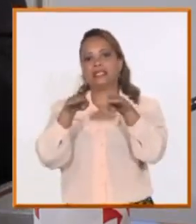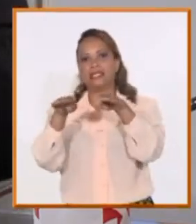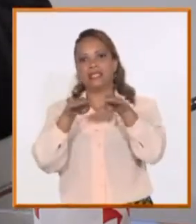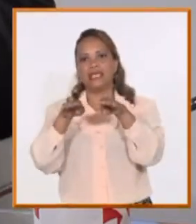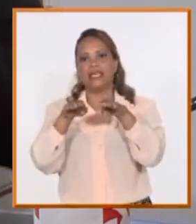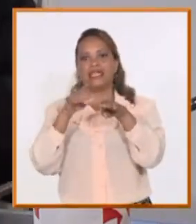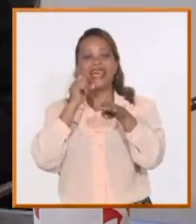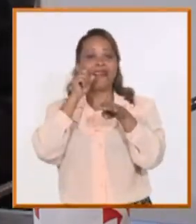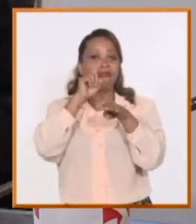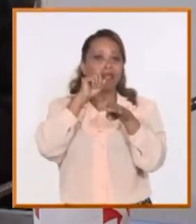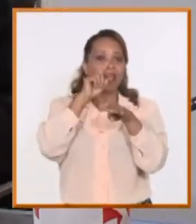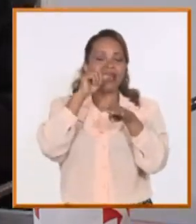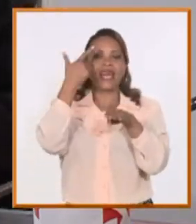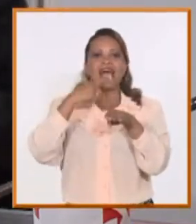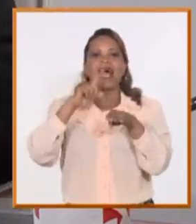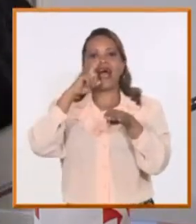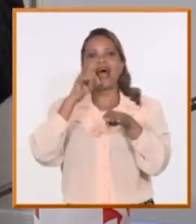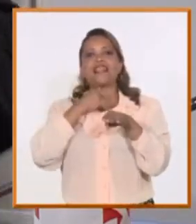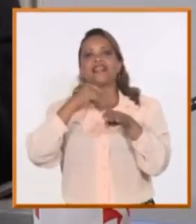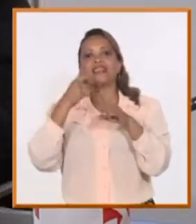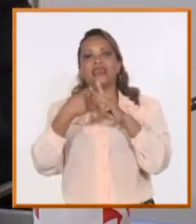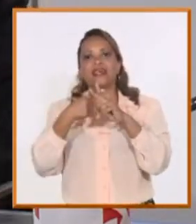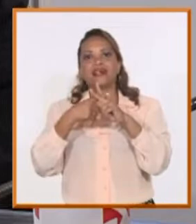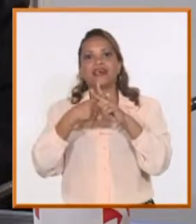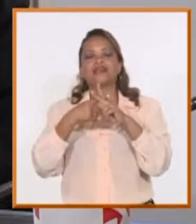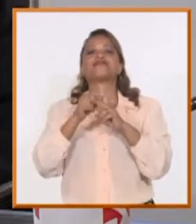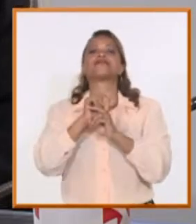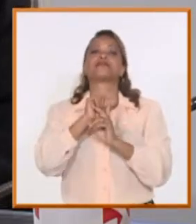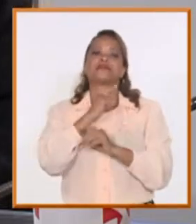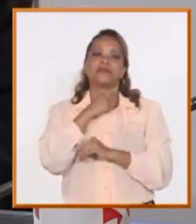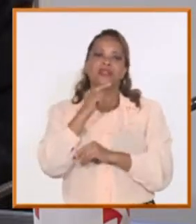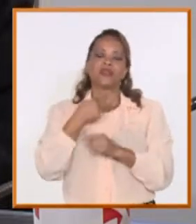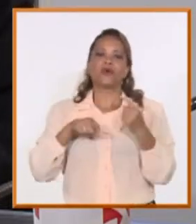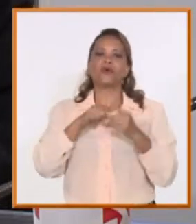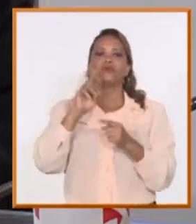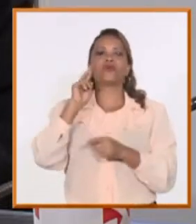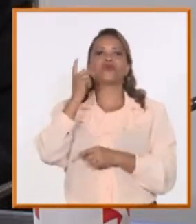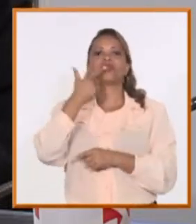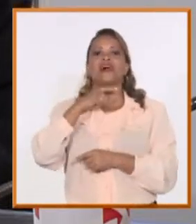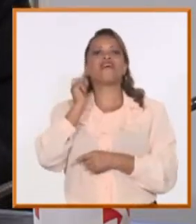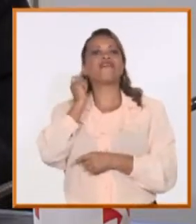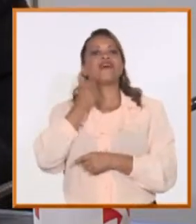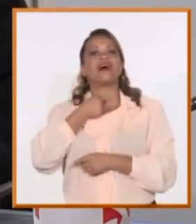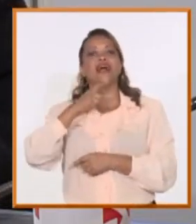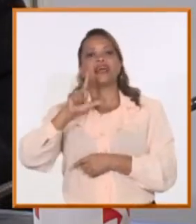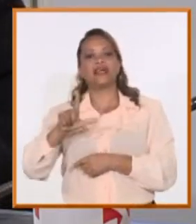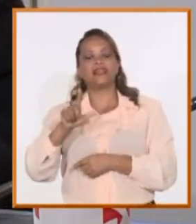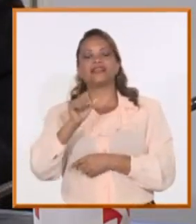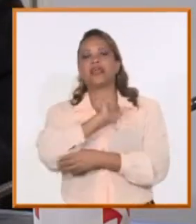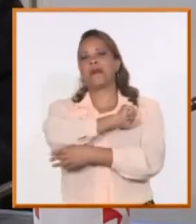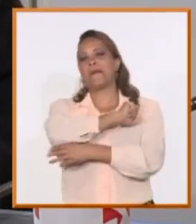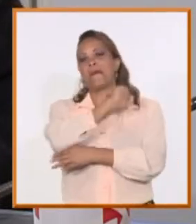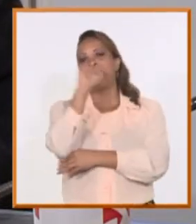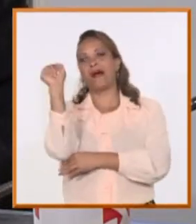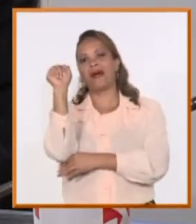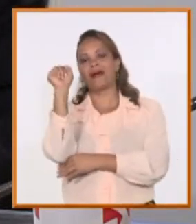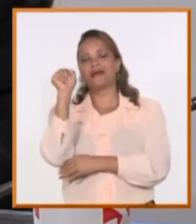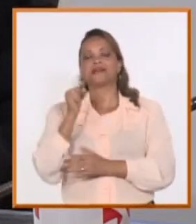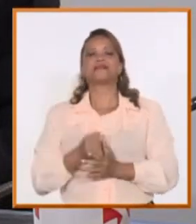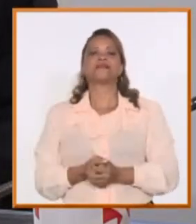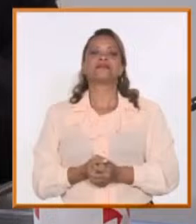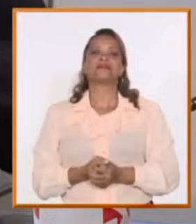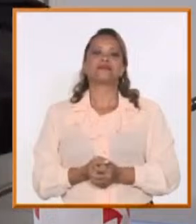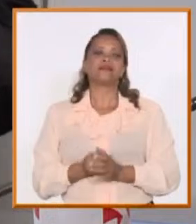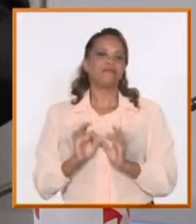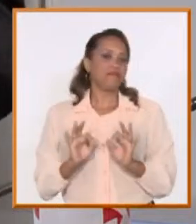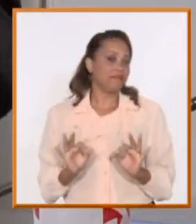sorteo final a Andy Landa, más de 100 con Rafael Silva. Y como te decía, Randy, nos hemos preparado muy bien.